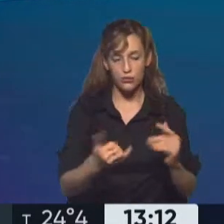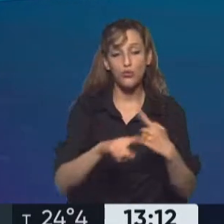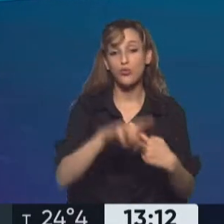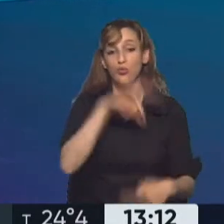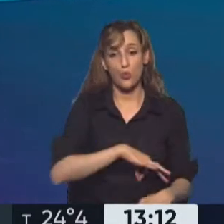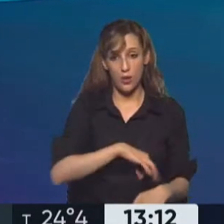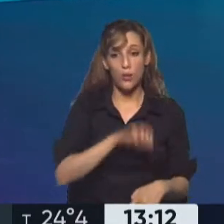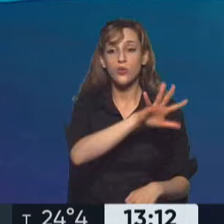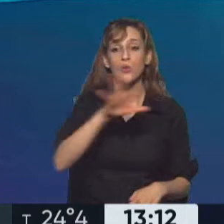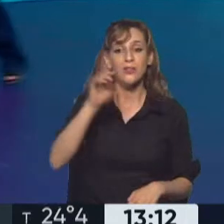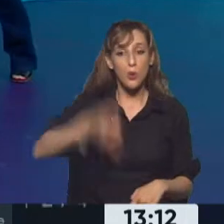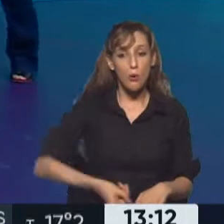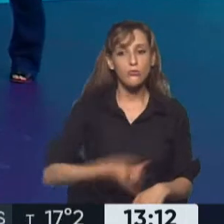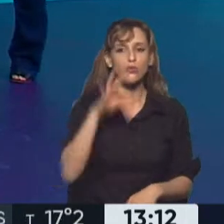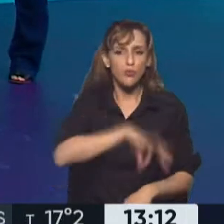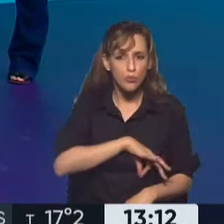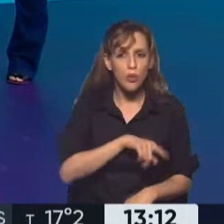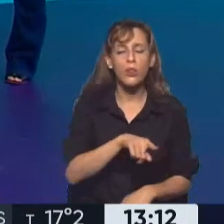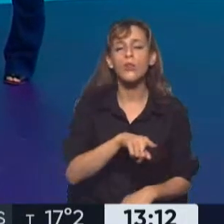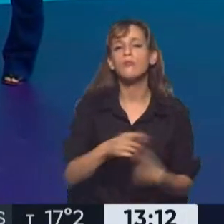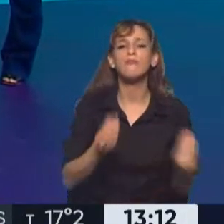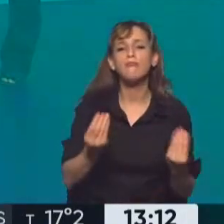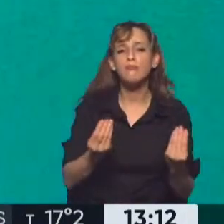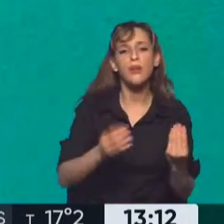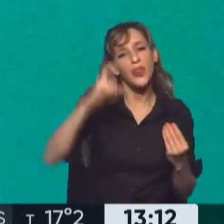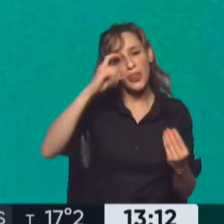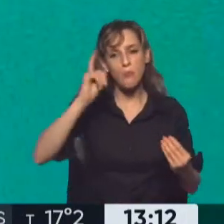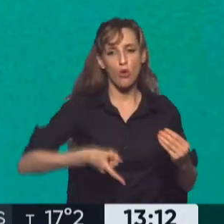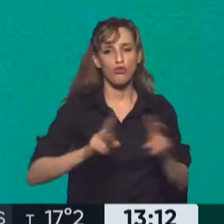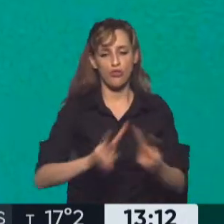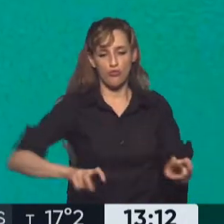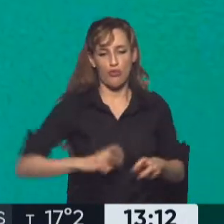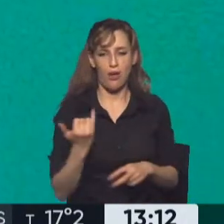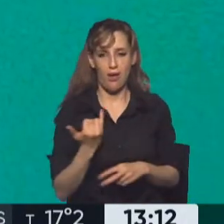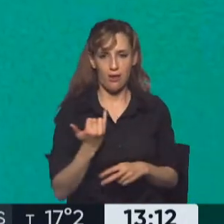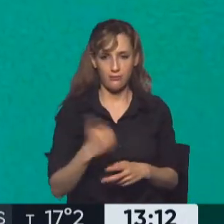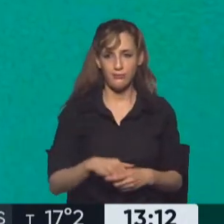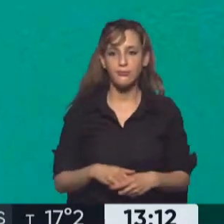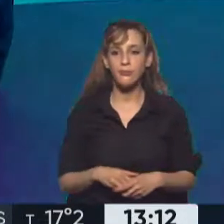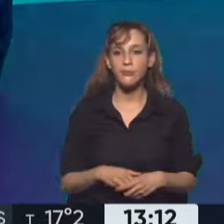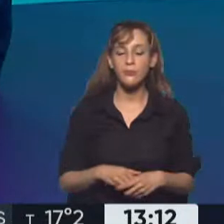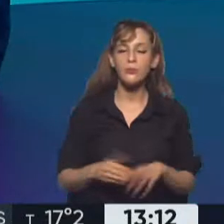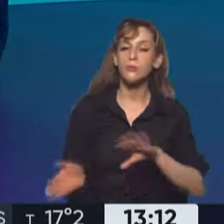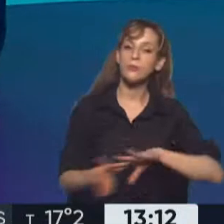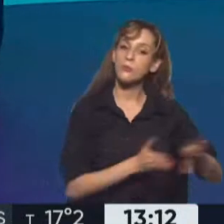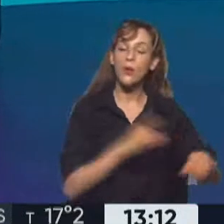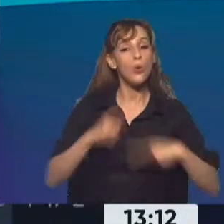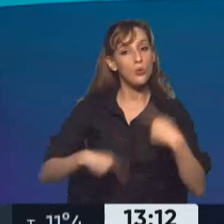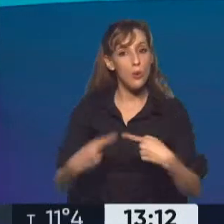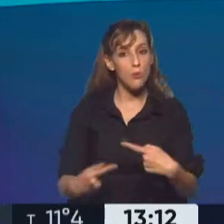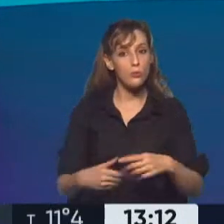el 55% de los ingresos son apropiados por el 10% más rico. Avancemos ahora para